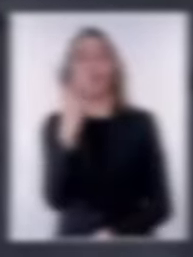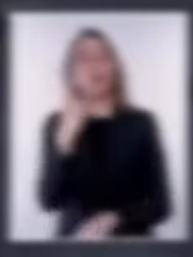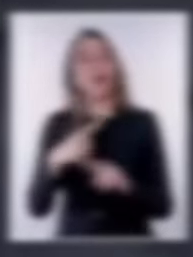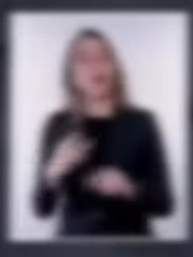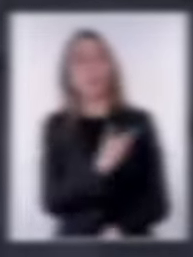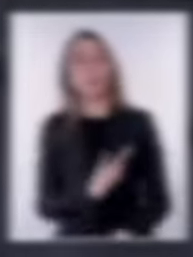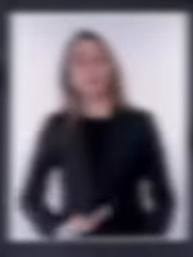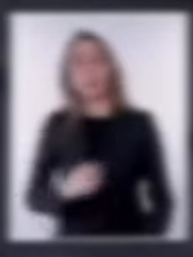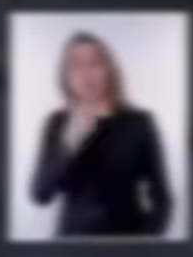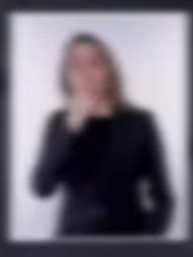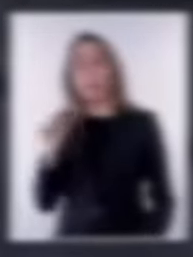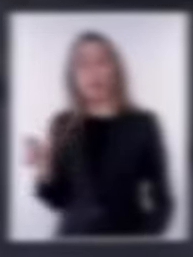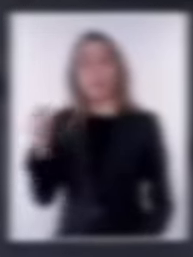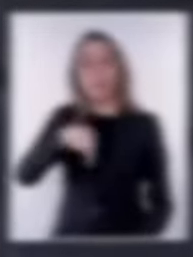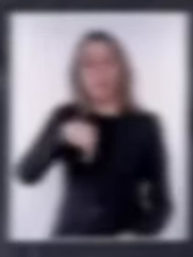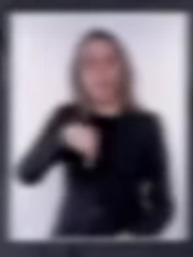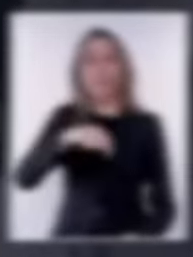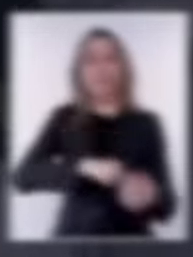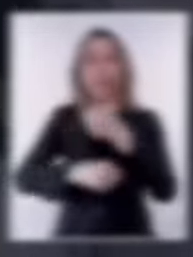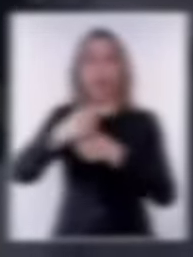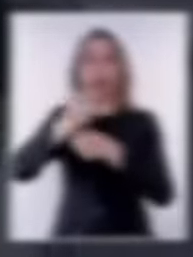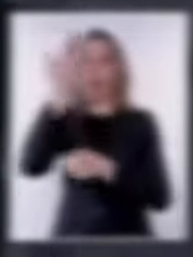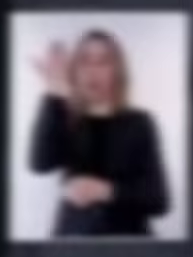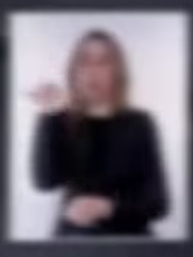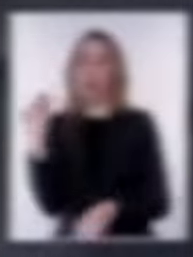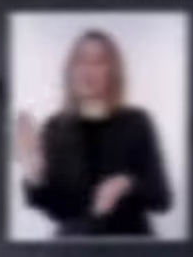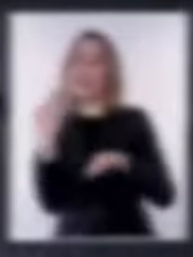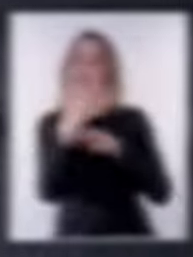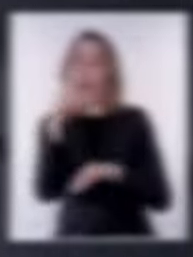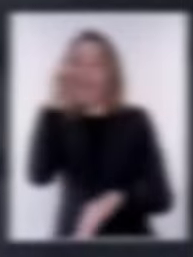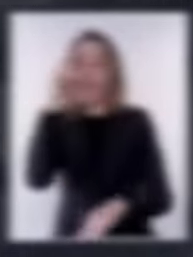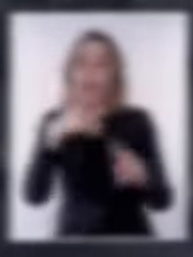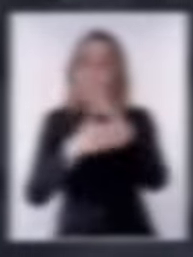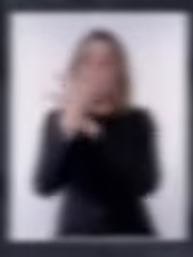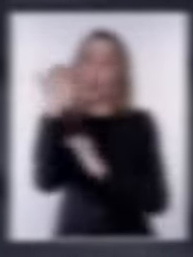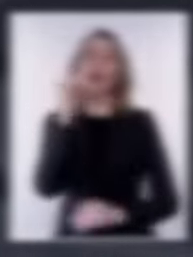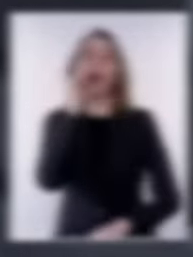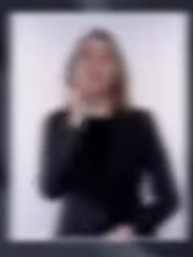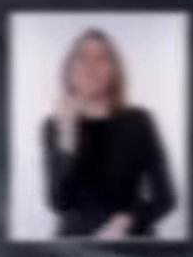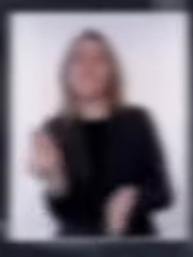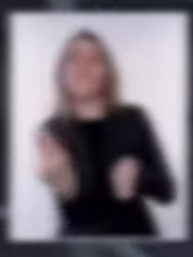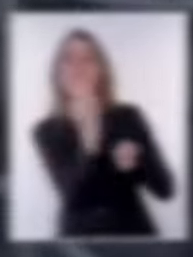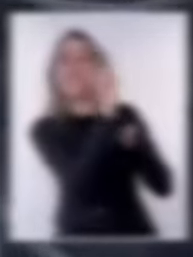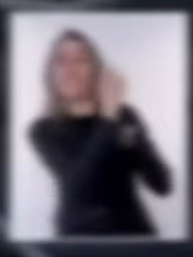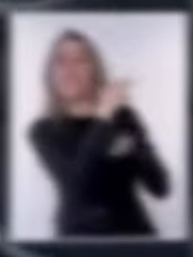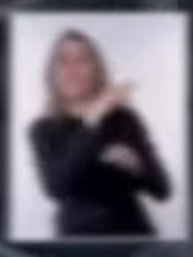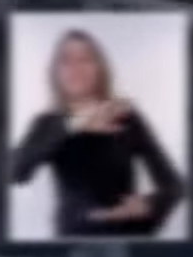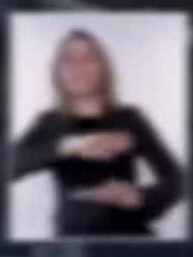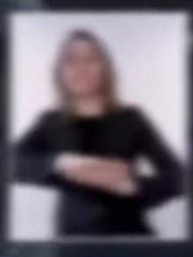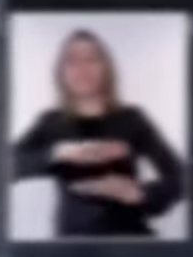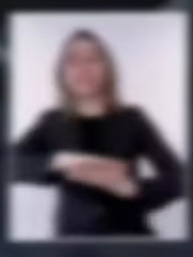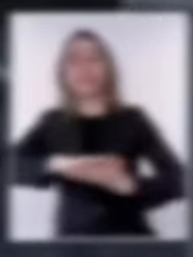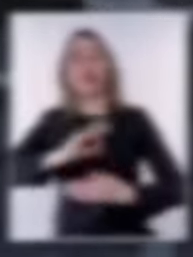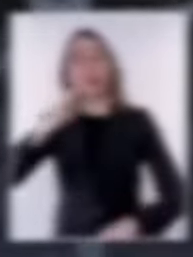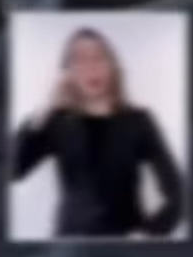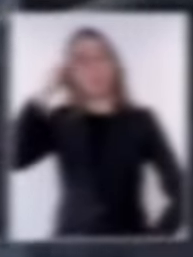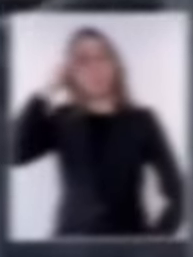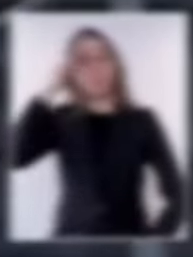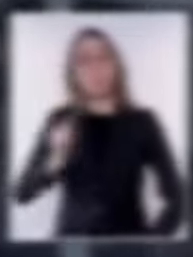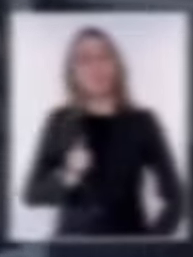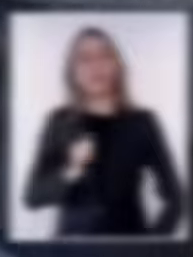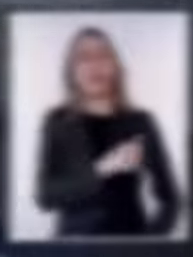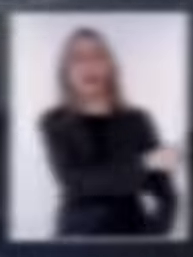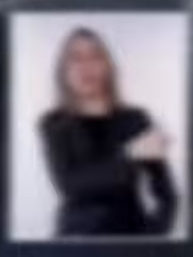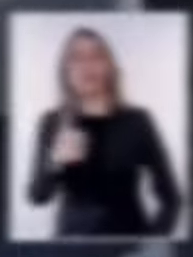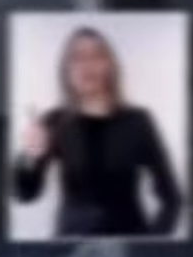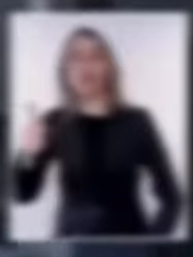Gabriel Boric está en este lugar. El año pasado, recordábamos, estuvo en Iquique también encabezando esta ceremonia de carácter militar en la que todo el